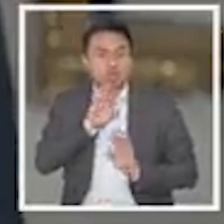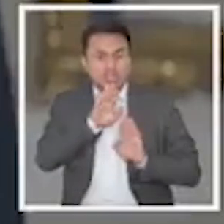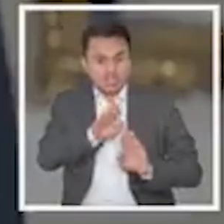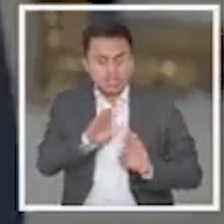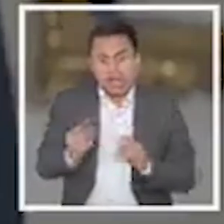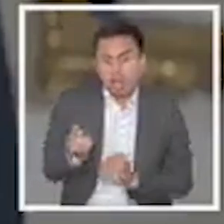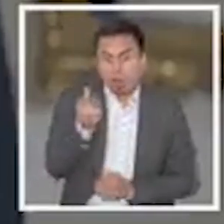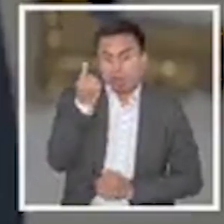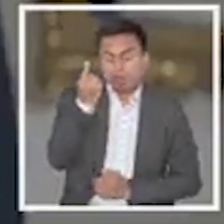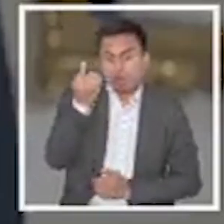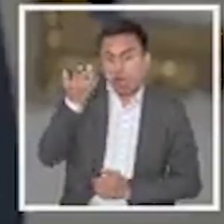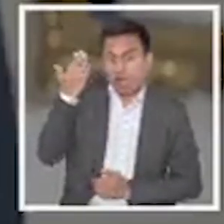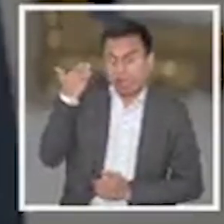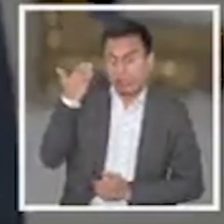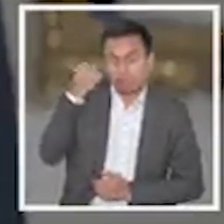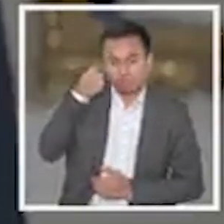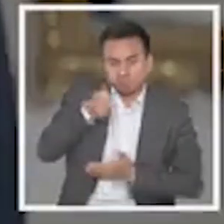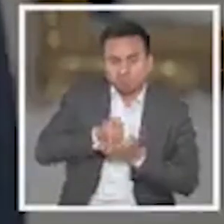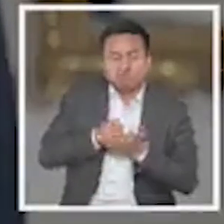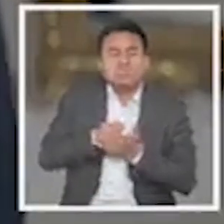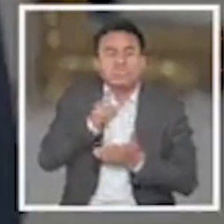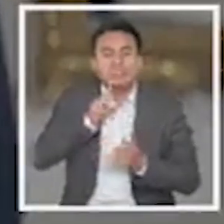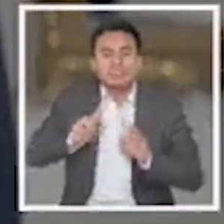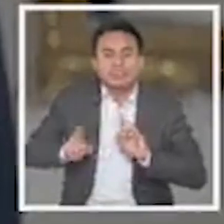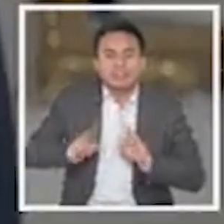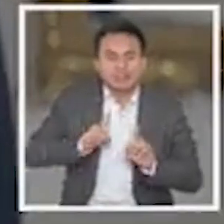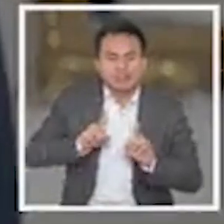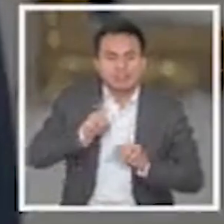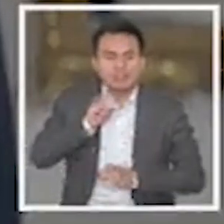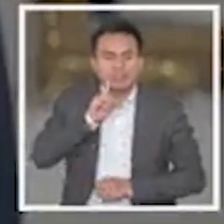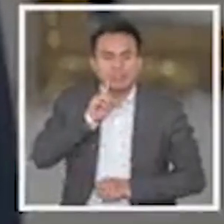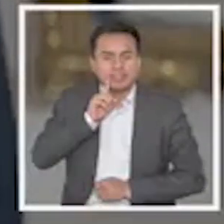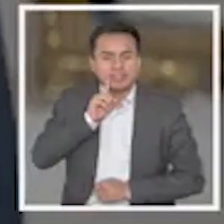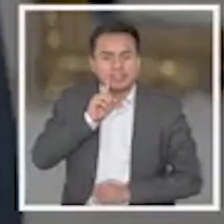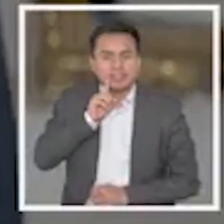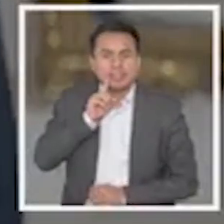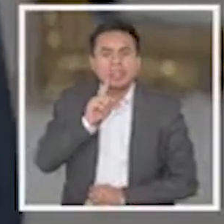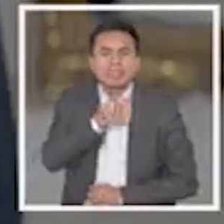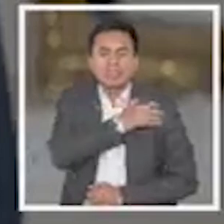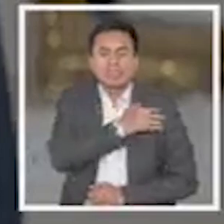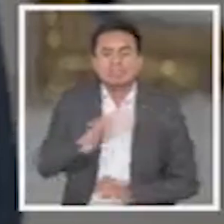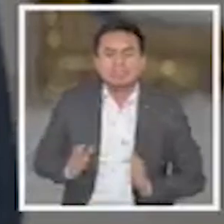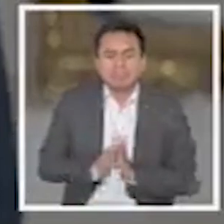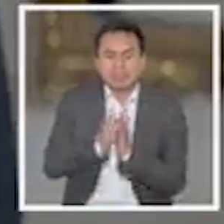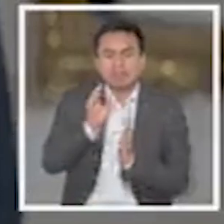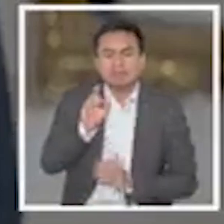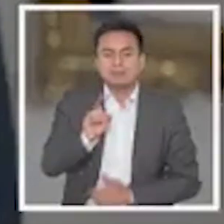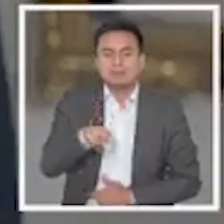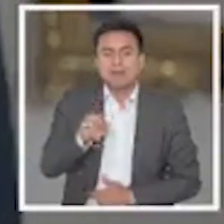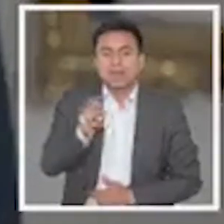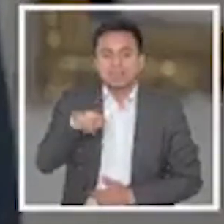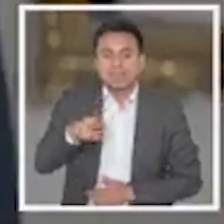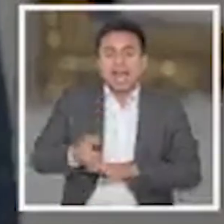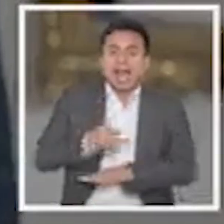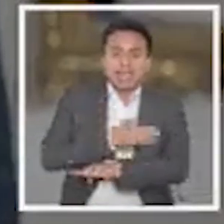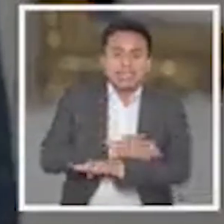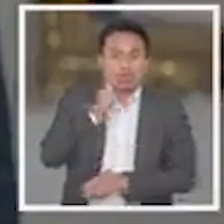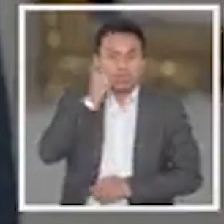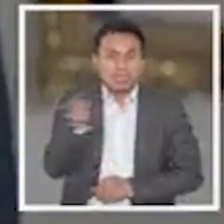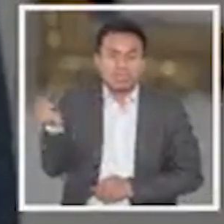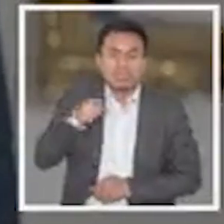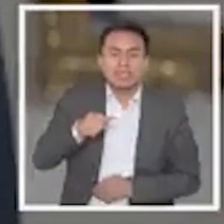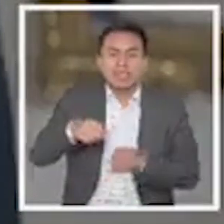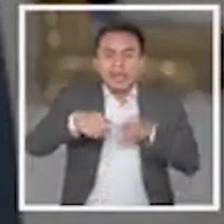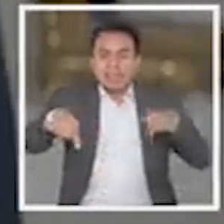al comienzo, estaban dirigidos por el general San Martín antes de la llegada de O'Higgins de